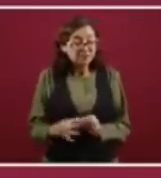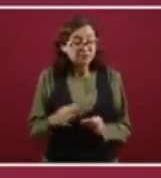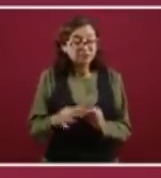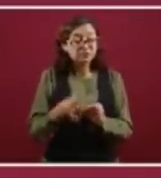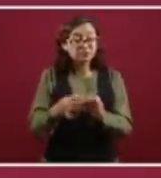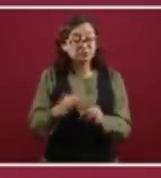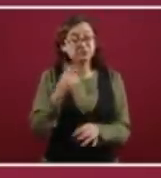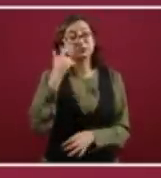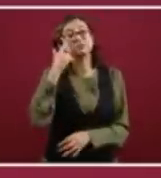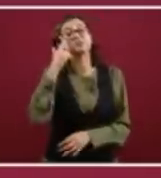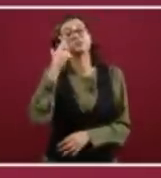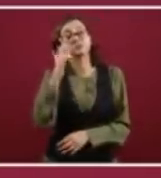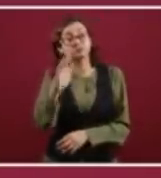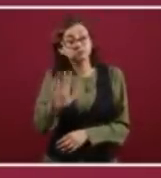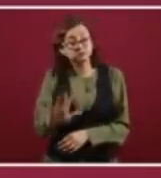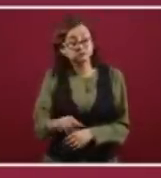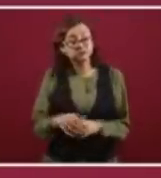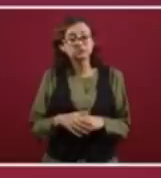todas formas,